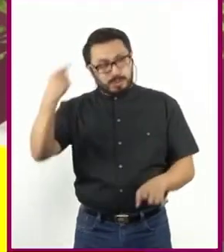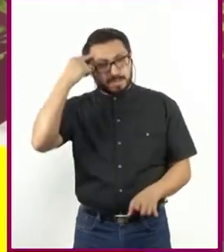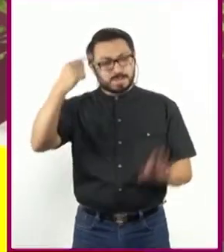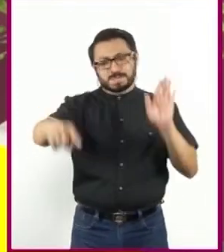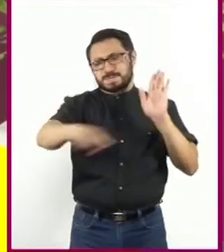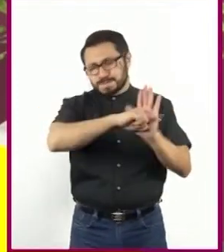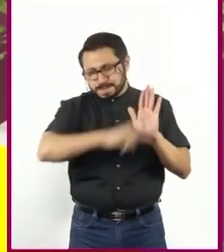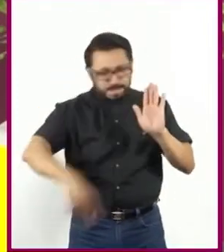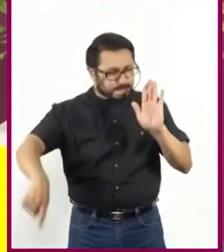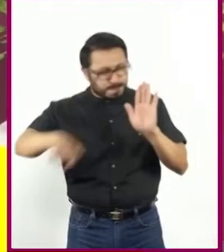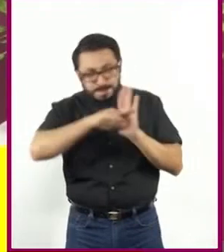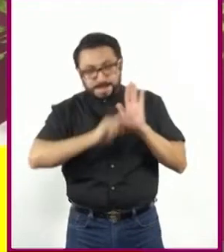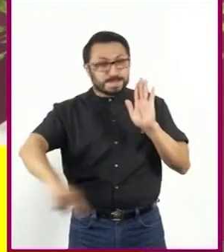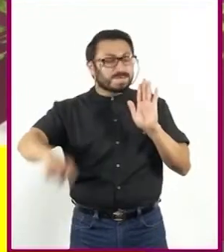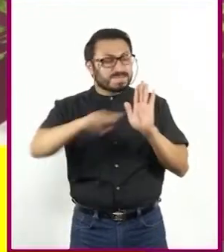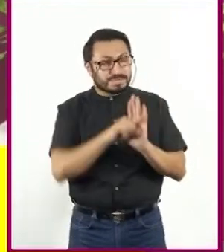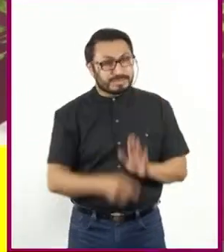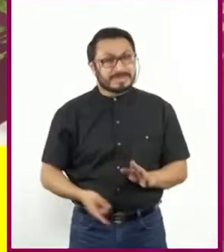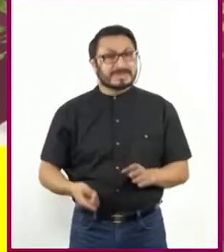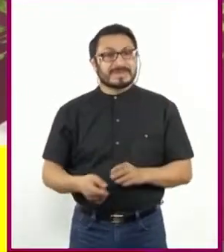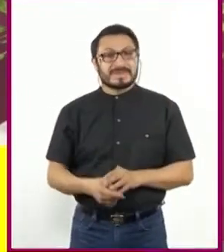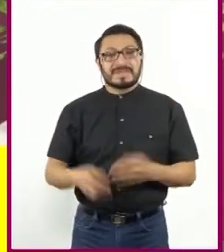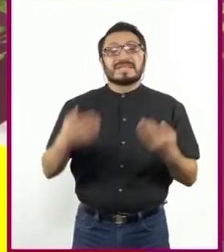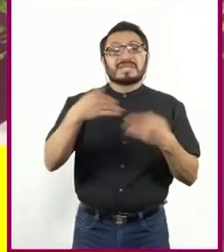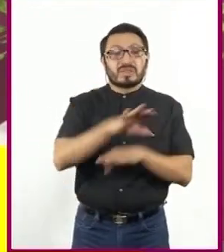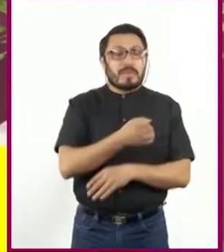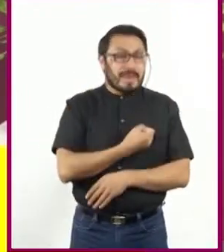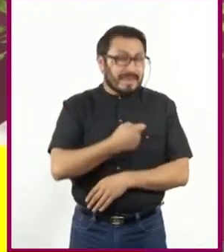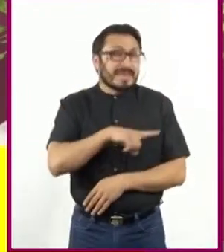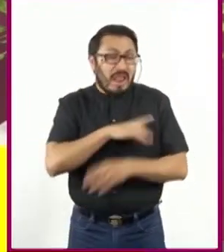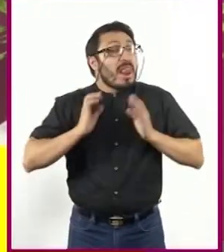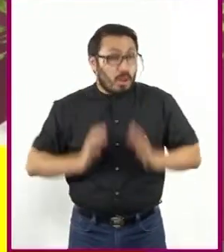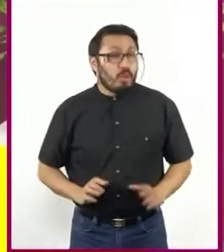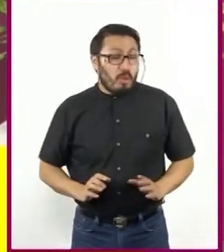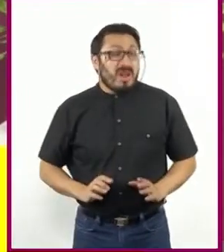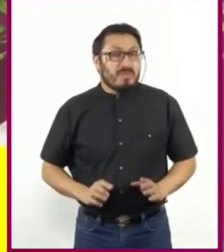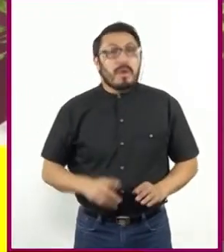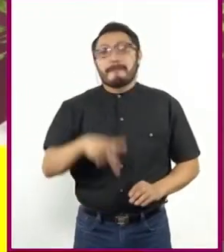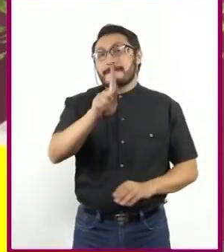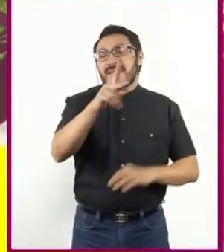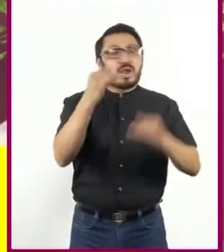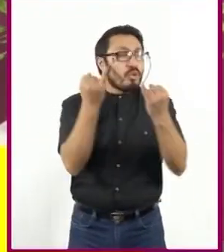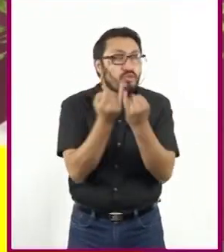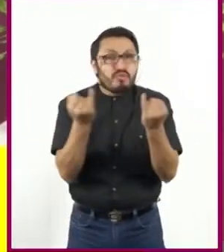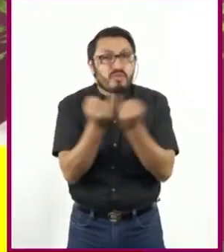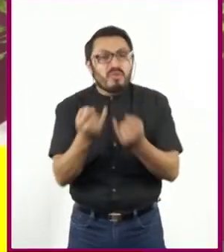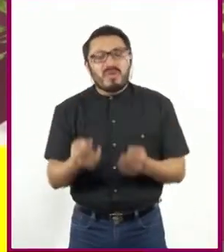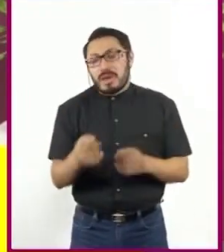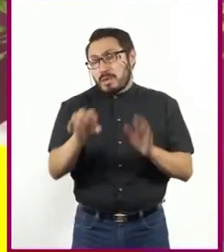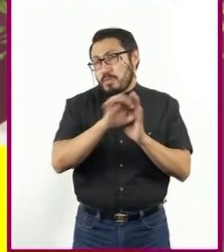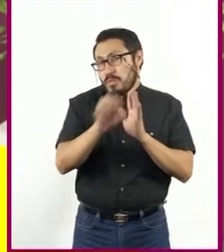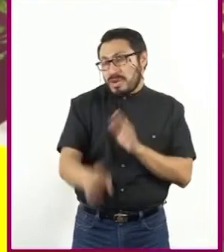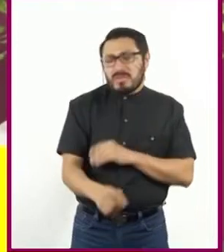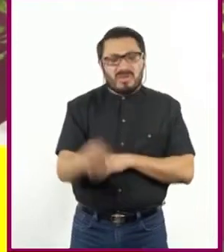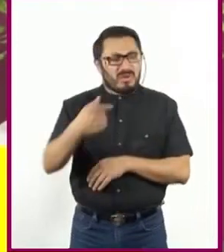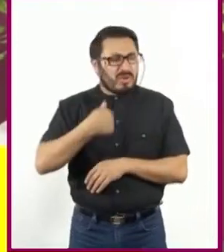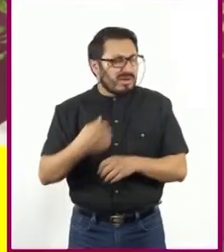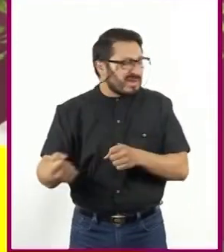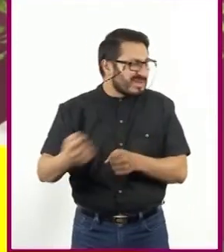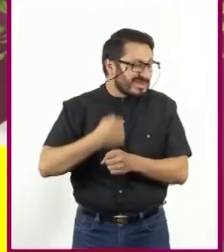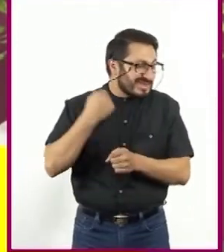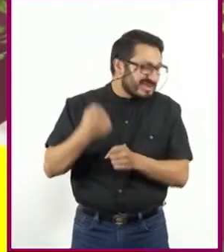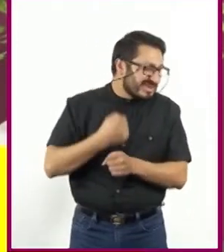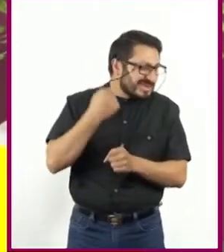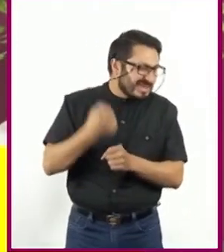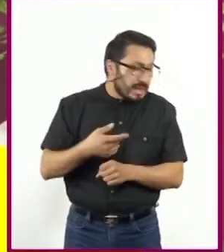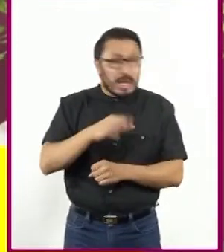negativos en las personas, no solo respecto a la salud física. Cuando directamente alguien es víctima de violencia,